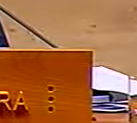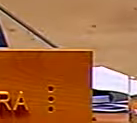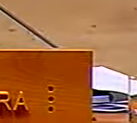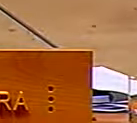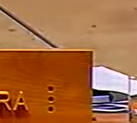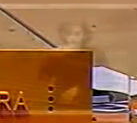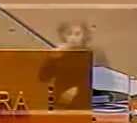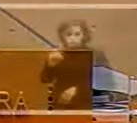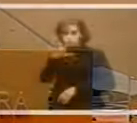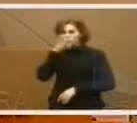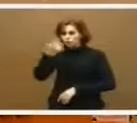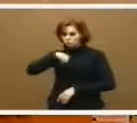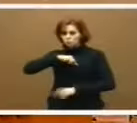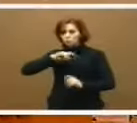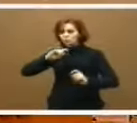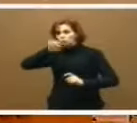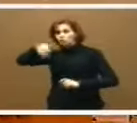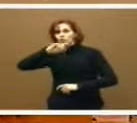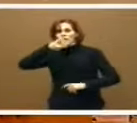oportuno traslado al Senado de España.